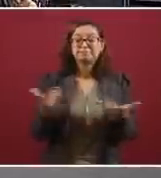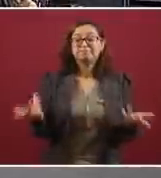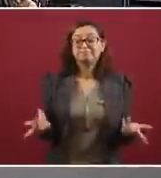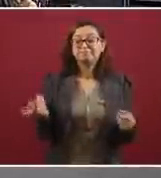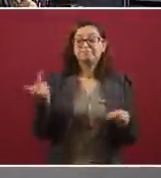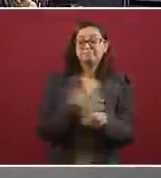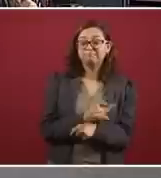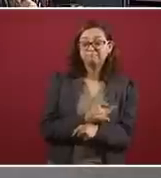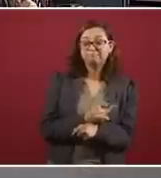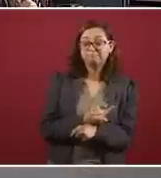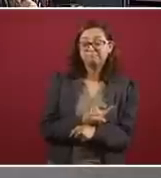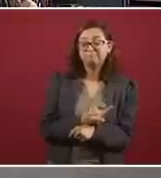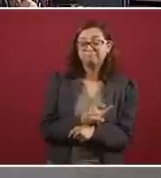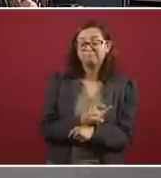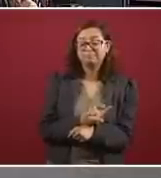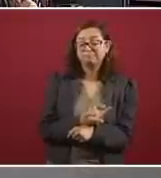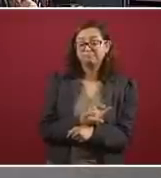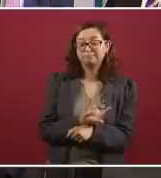demasiadas